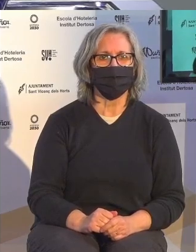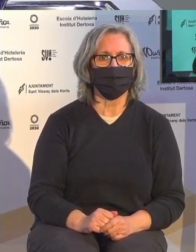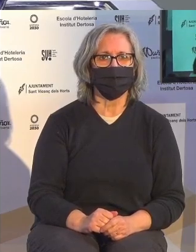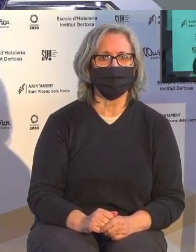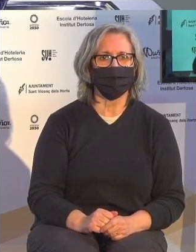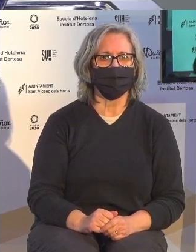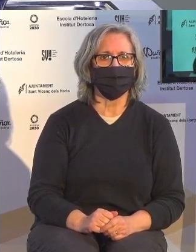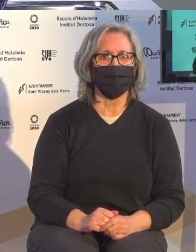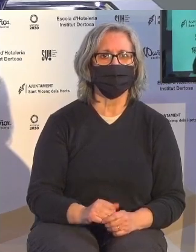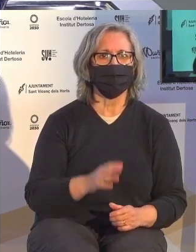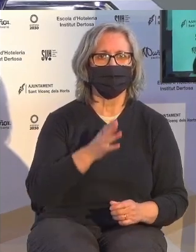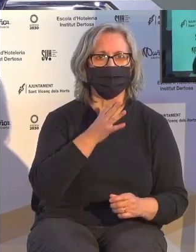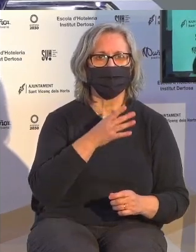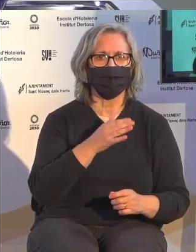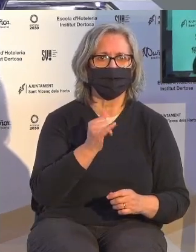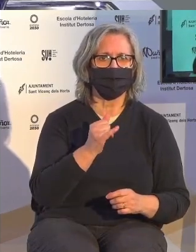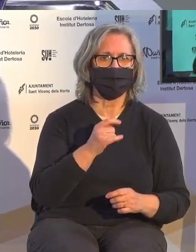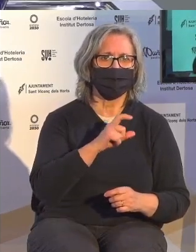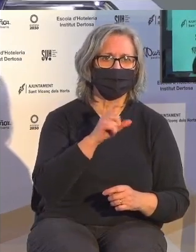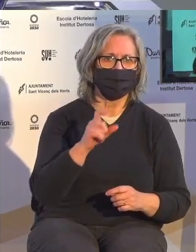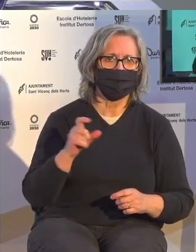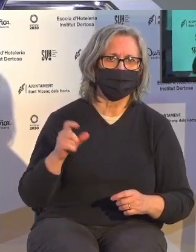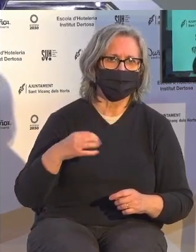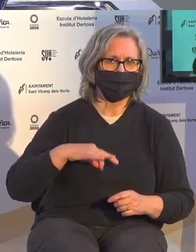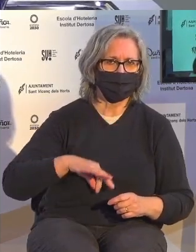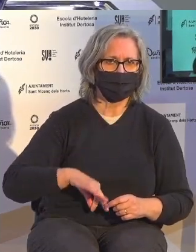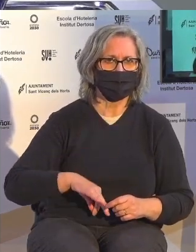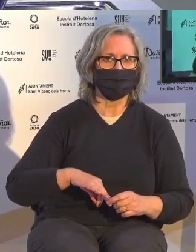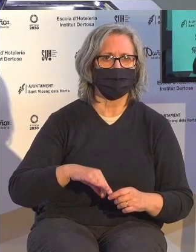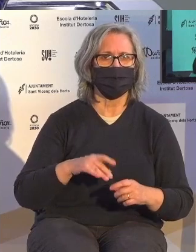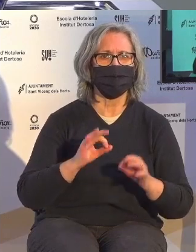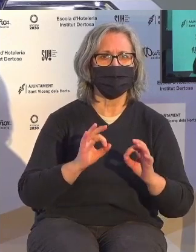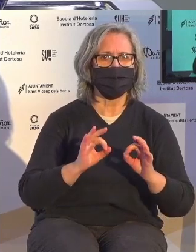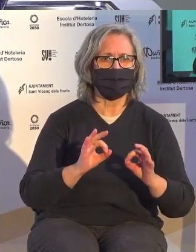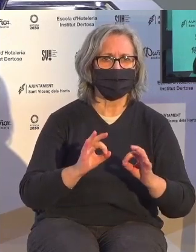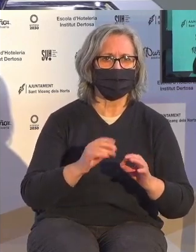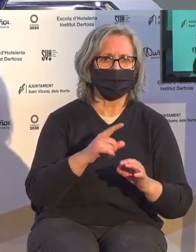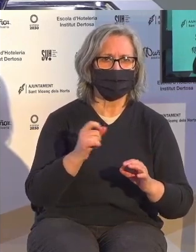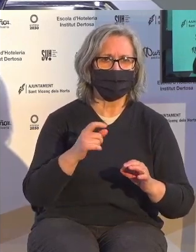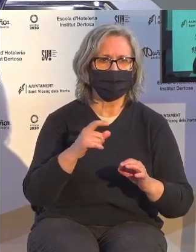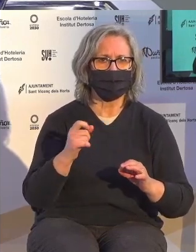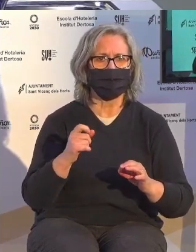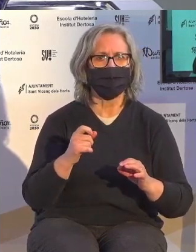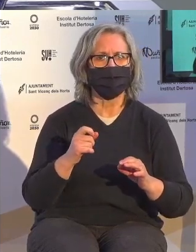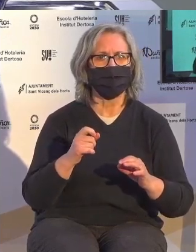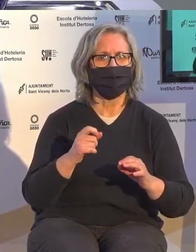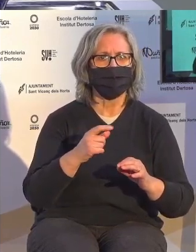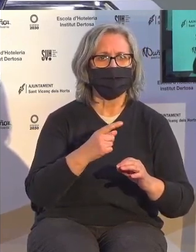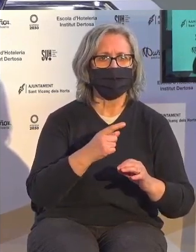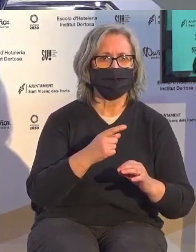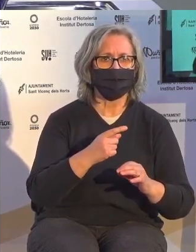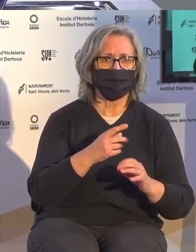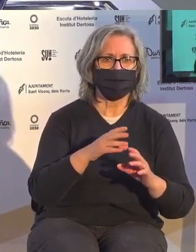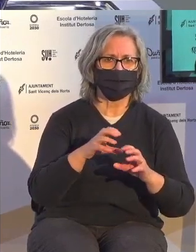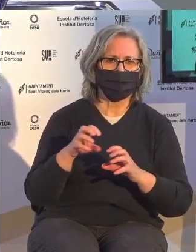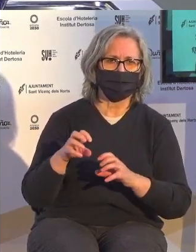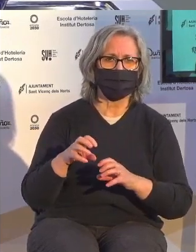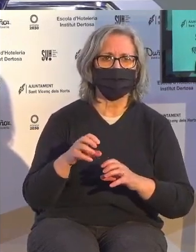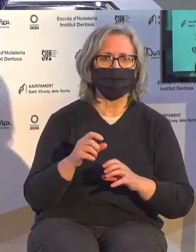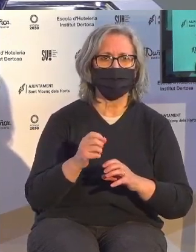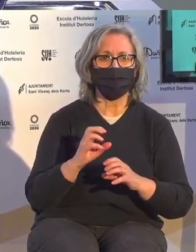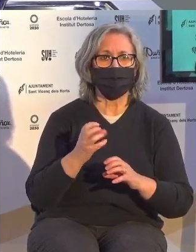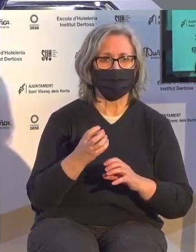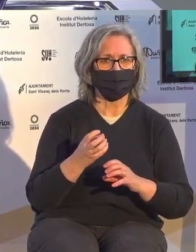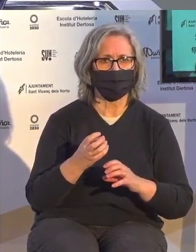lo destinado que tiene que hacer así solo así es pero después que está haciendo muchos años 15 años 20 años haciendo